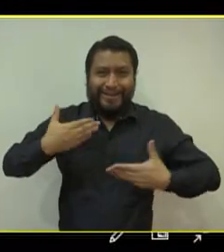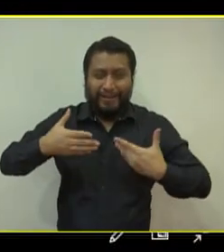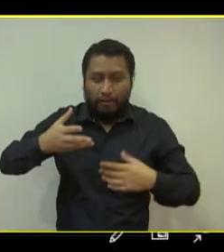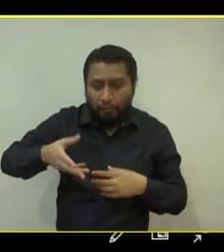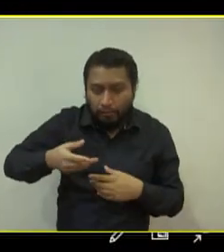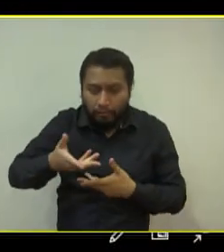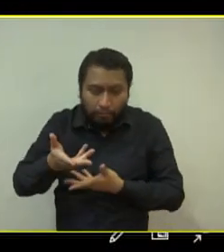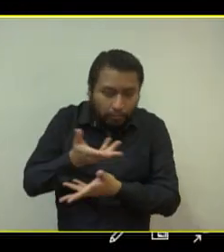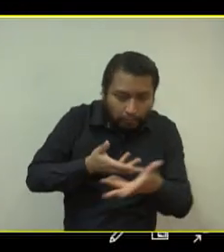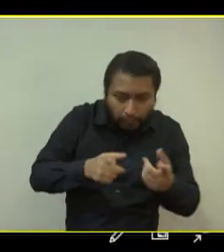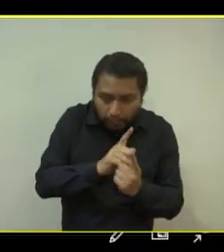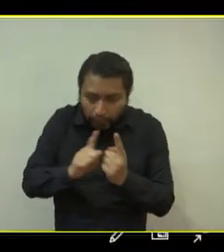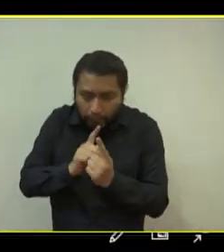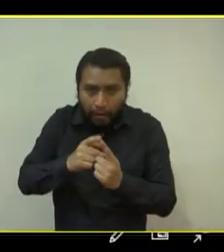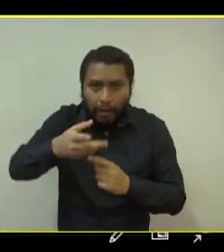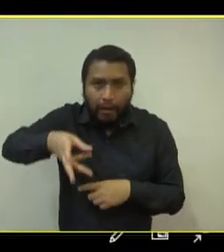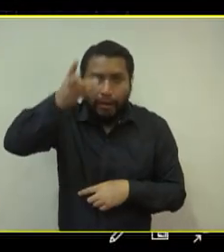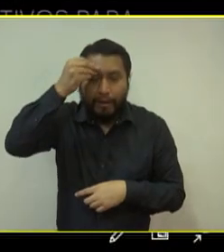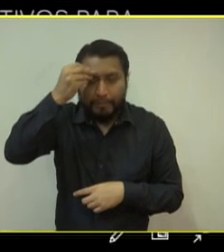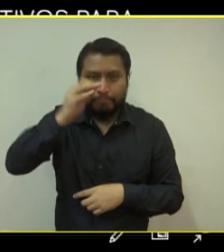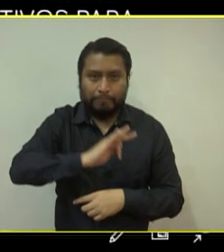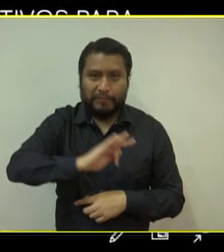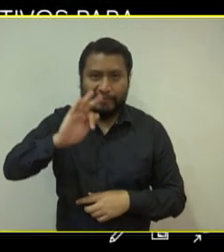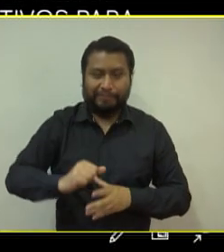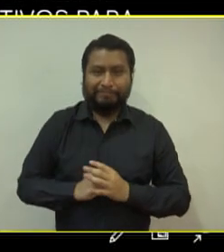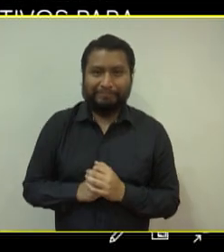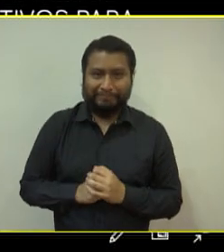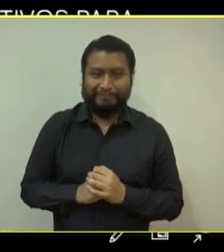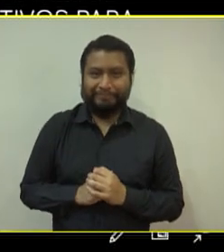la interacción con el sistema.